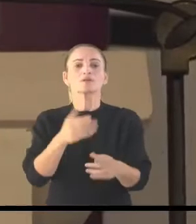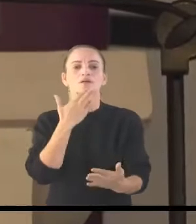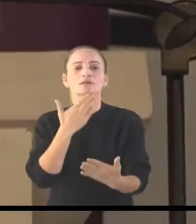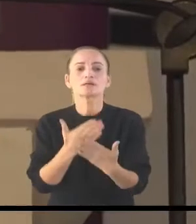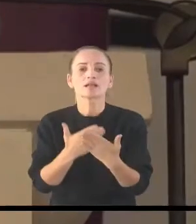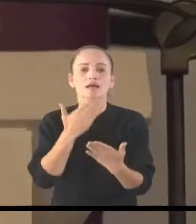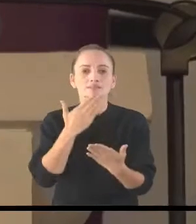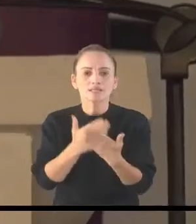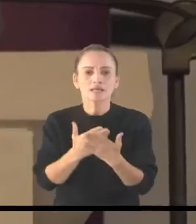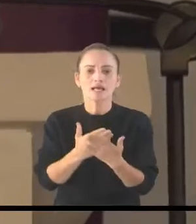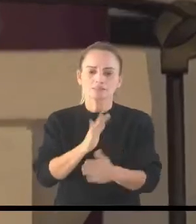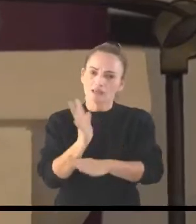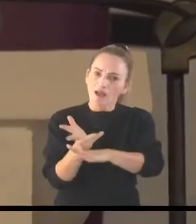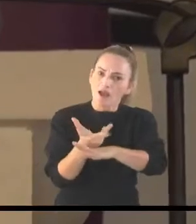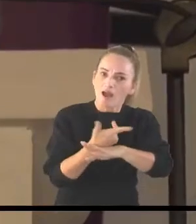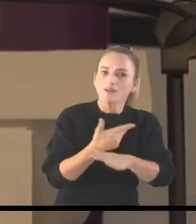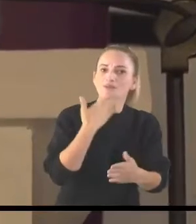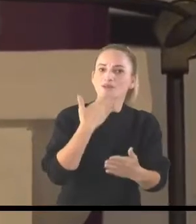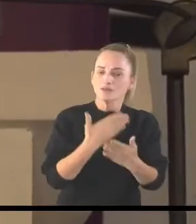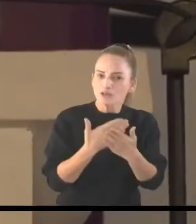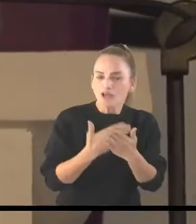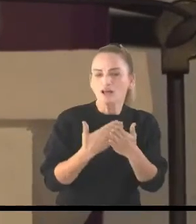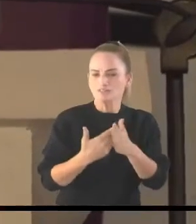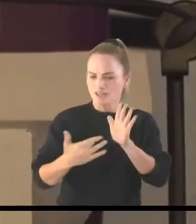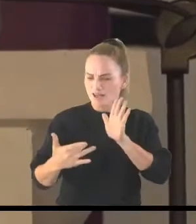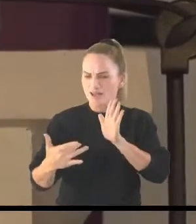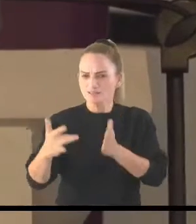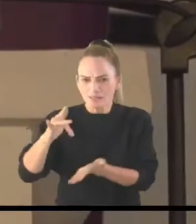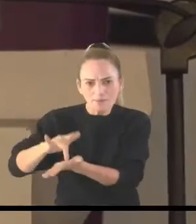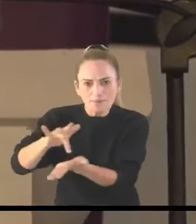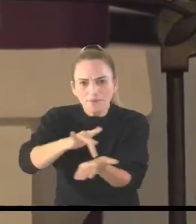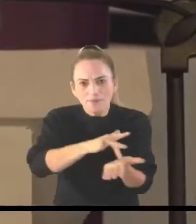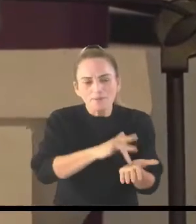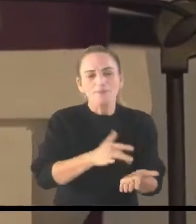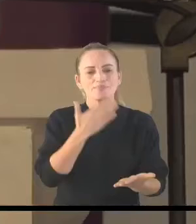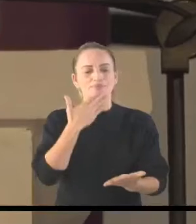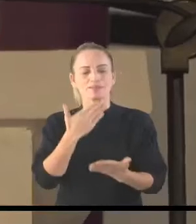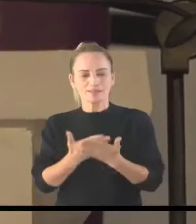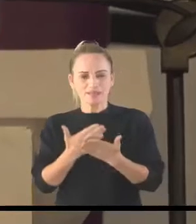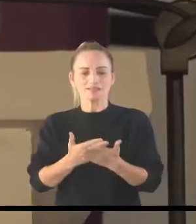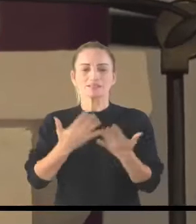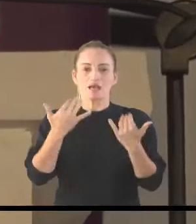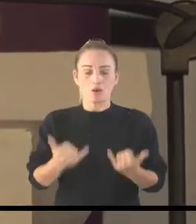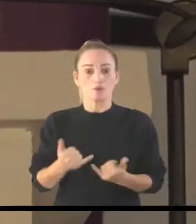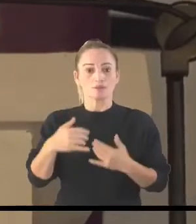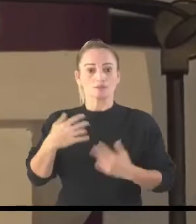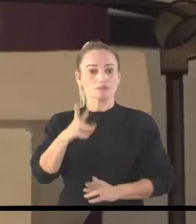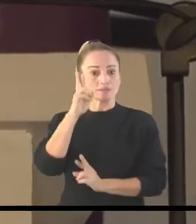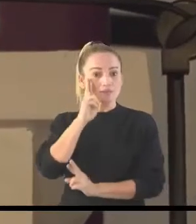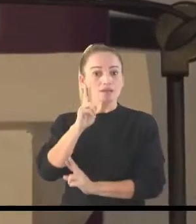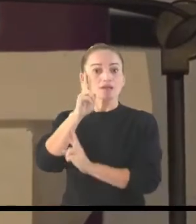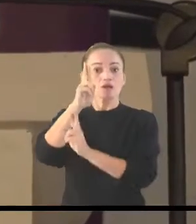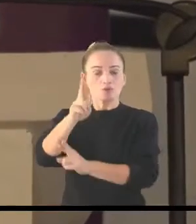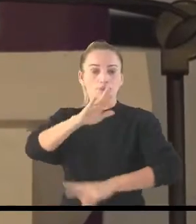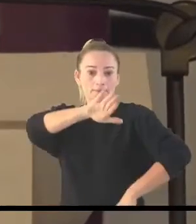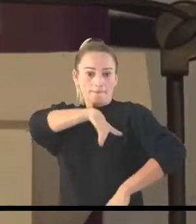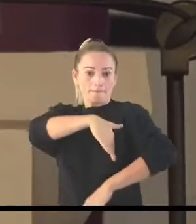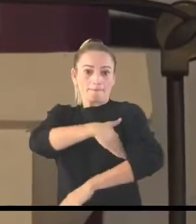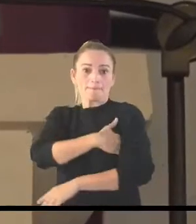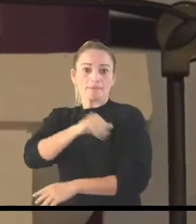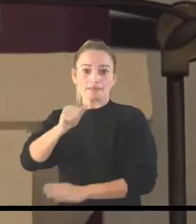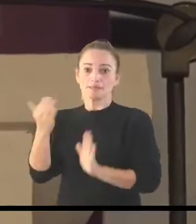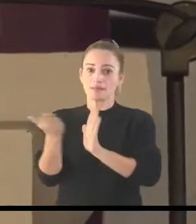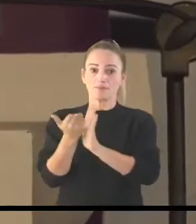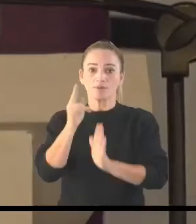agradecer a los artistas que se han sumado a este acto simbólico. También quiero hacer un reconocimiento a nuestra ministra de